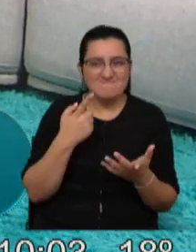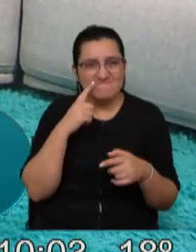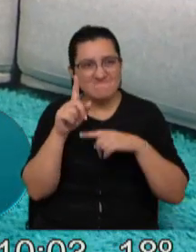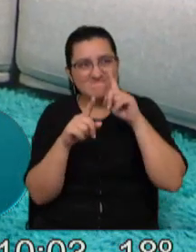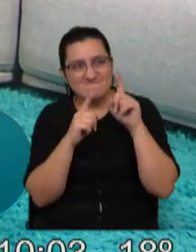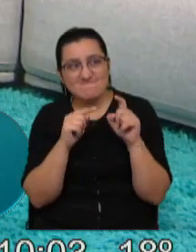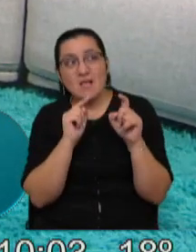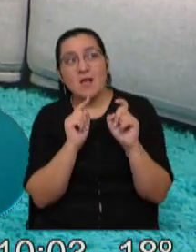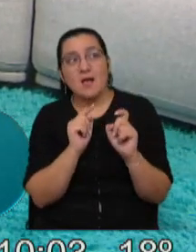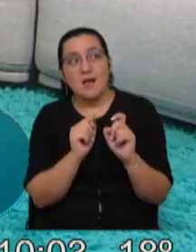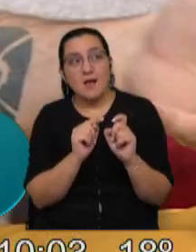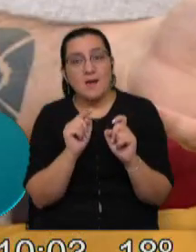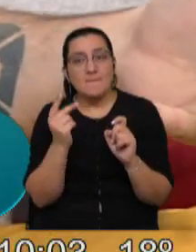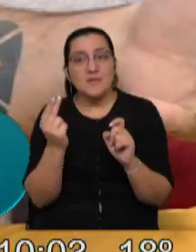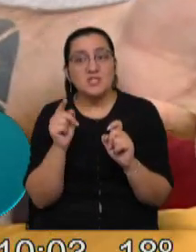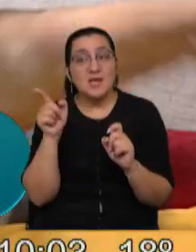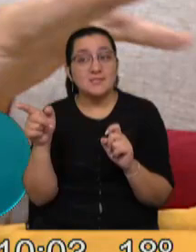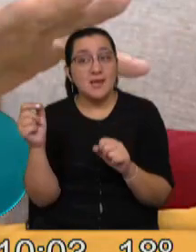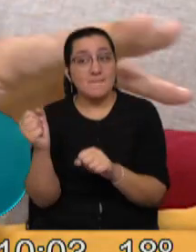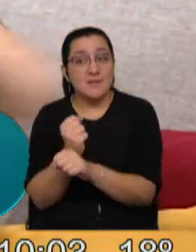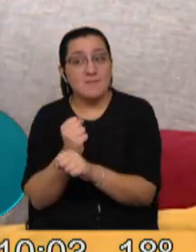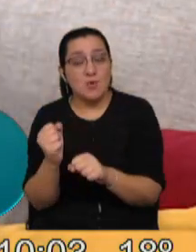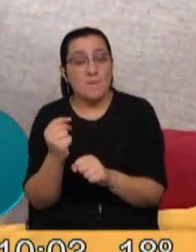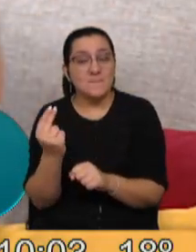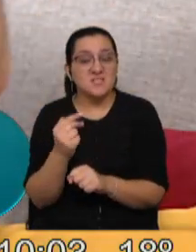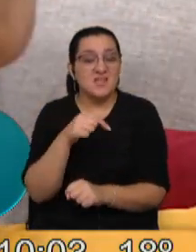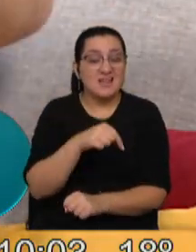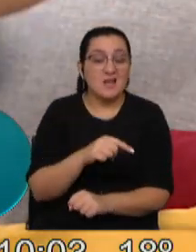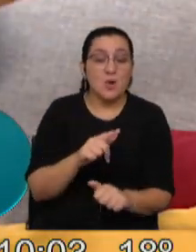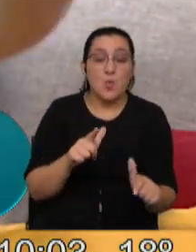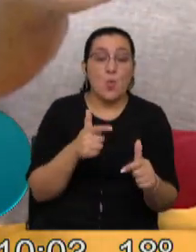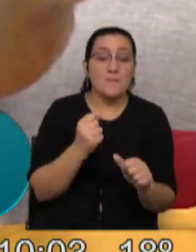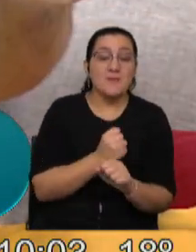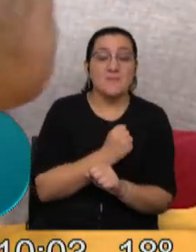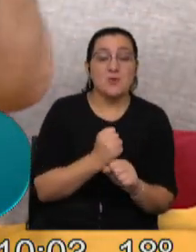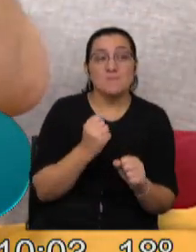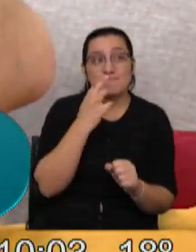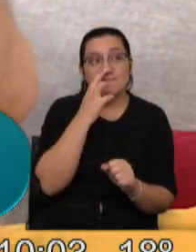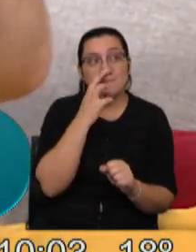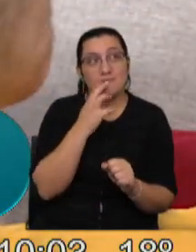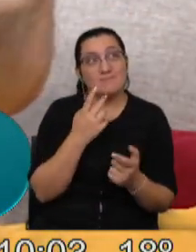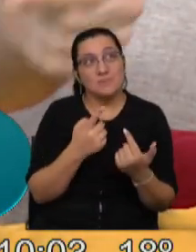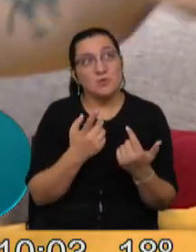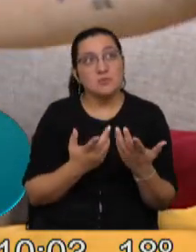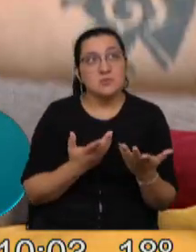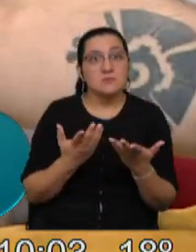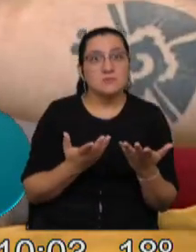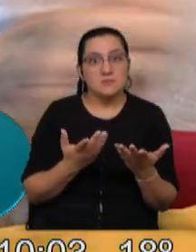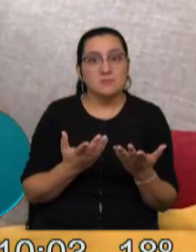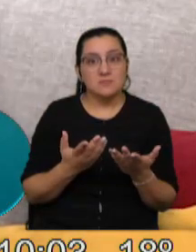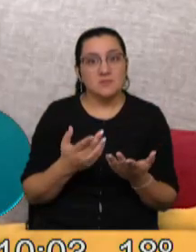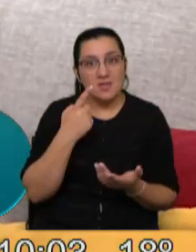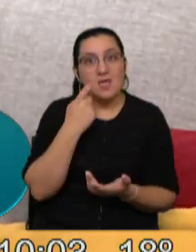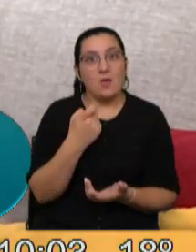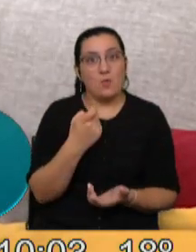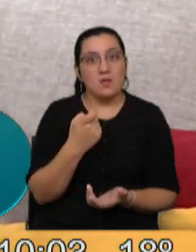se empieza a asociar primero el acto de orinar con un premio, lo cual está bien, pero después tiene que subir el nivel y es el acto de orinar en determinado lugar, no